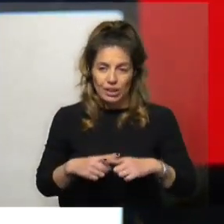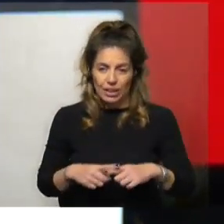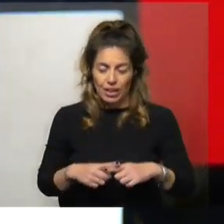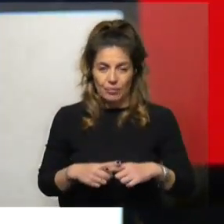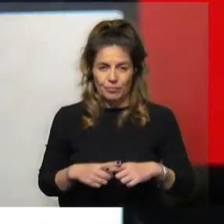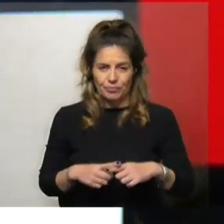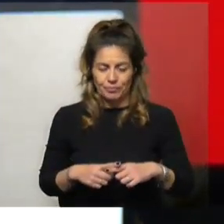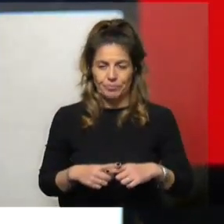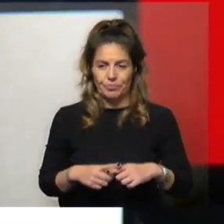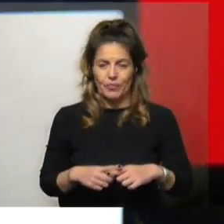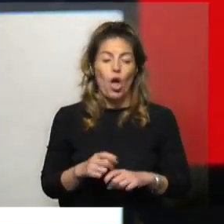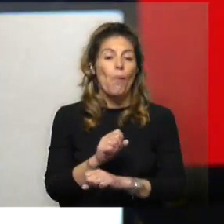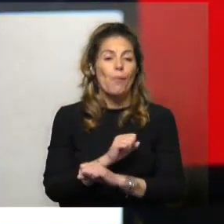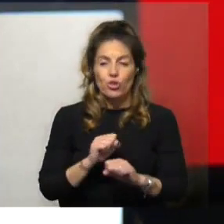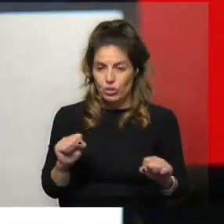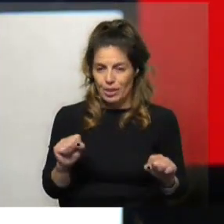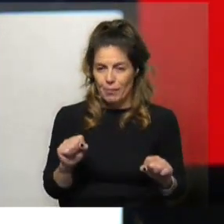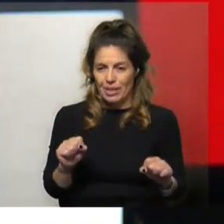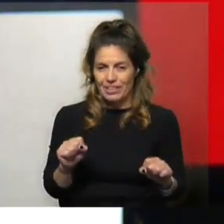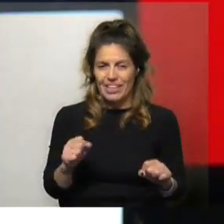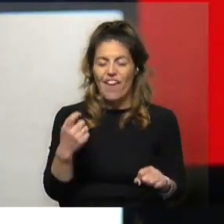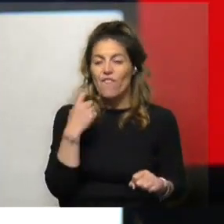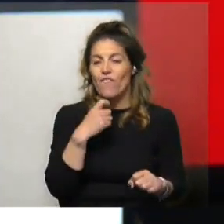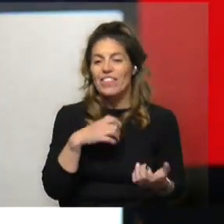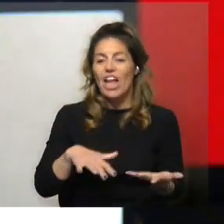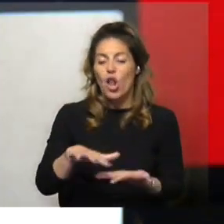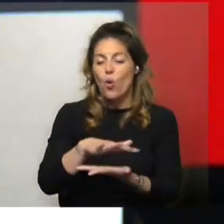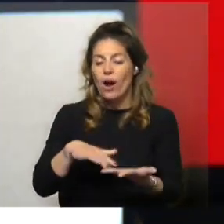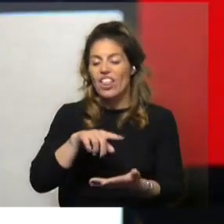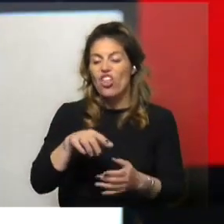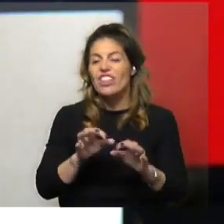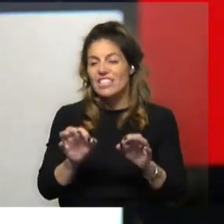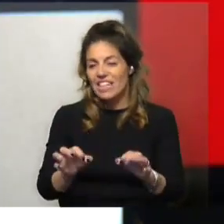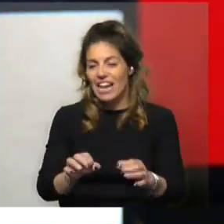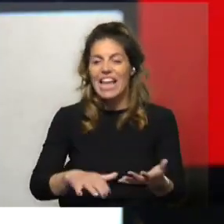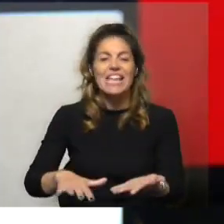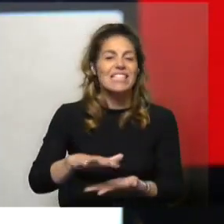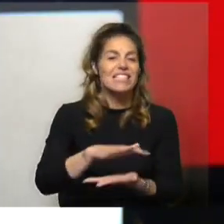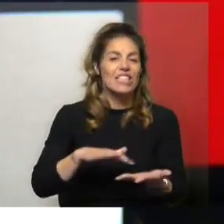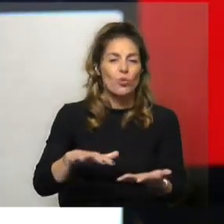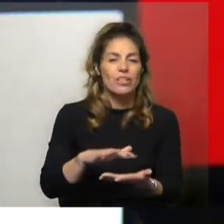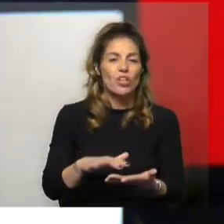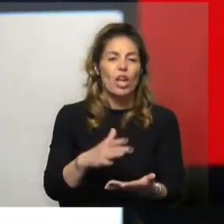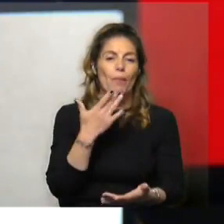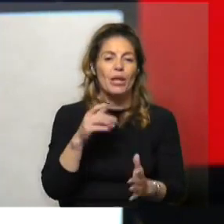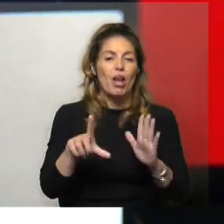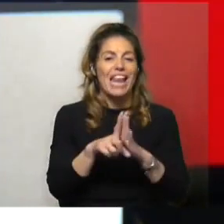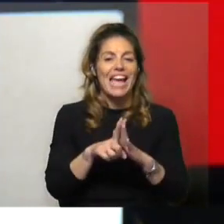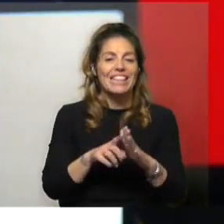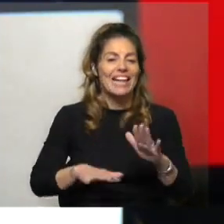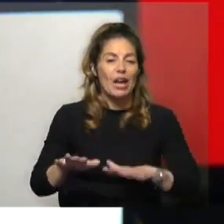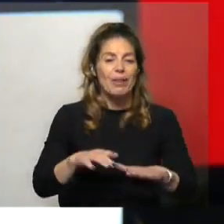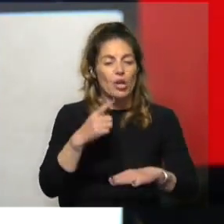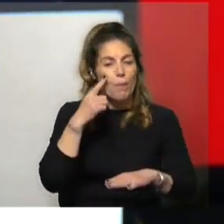este posiblemente faltan lugares donde llegar hay hay situaciones que por ejemplo la ley de reparación tiene